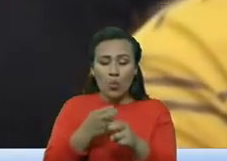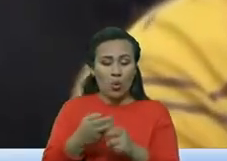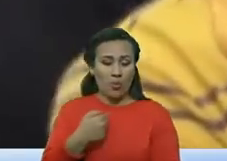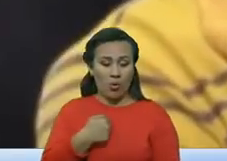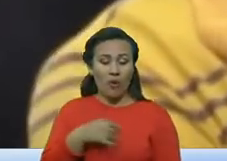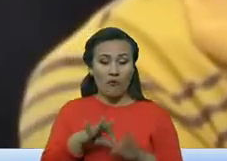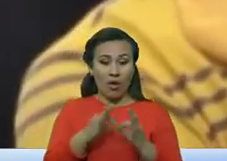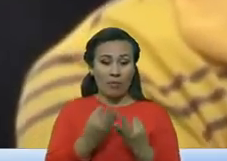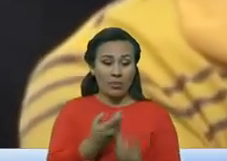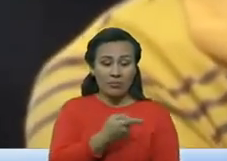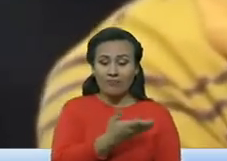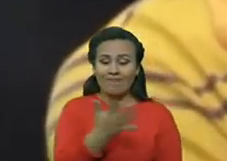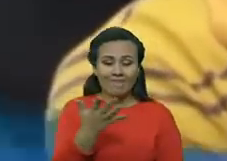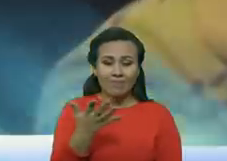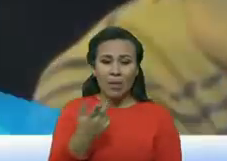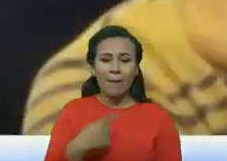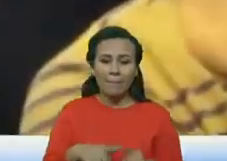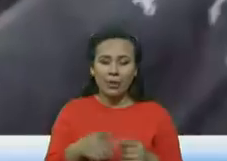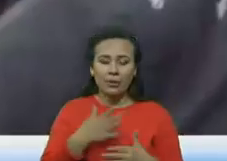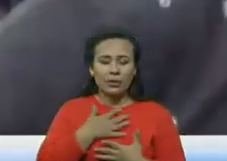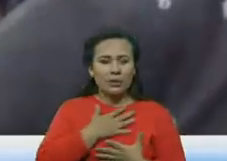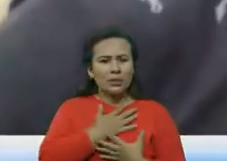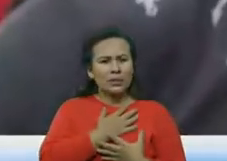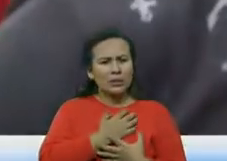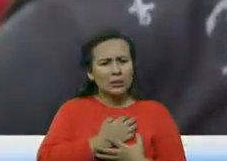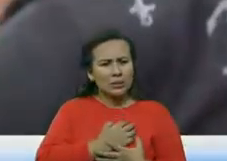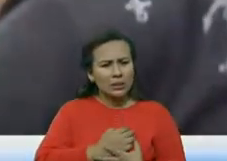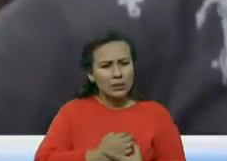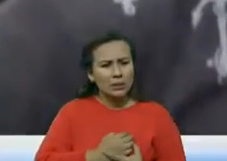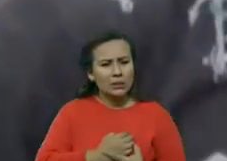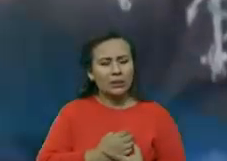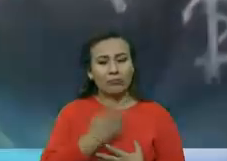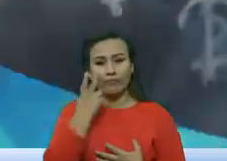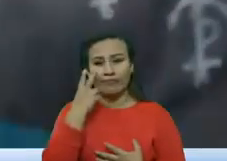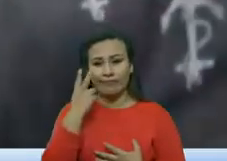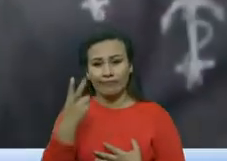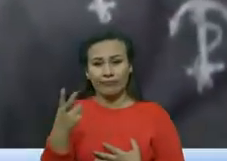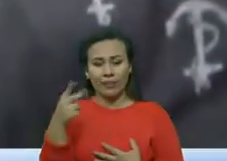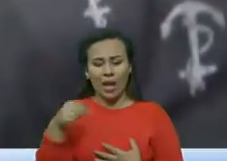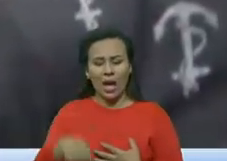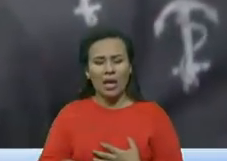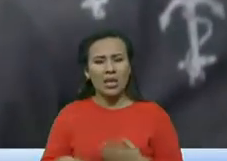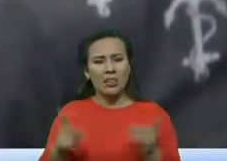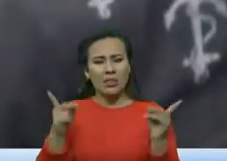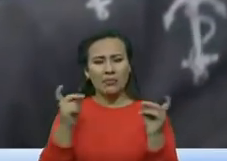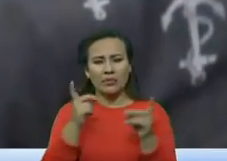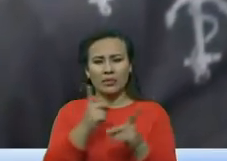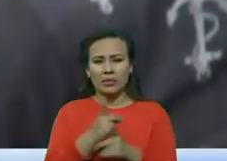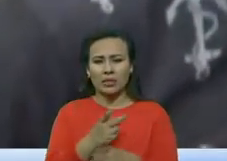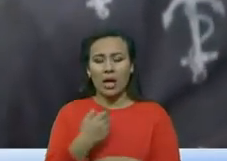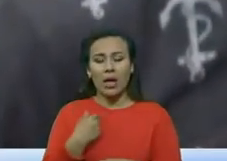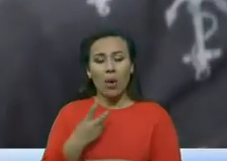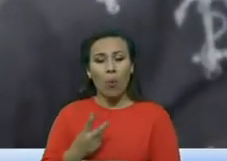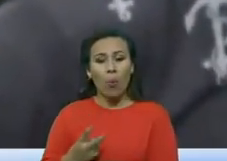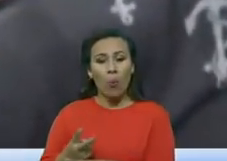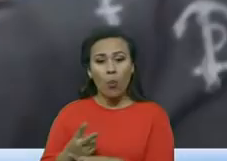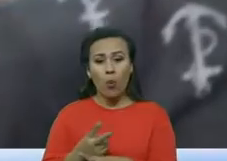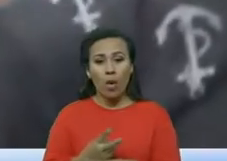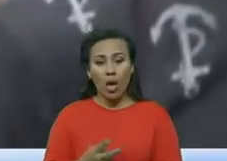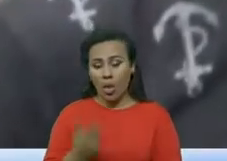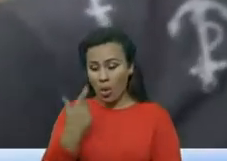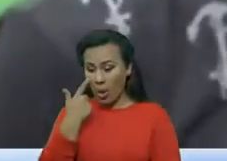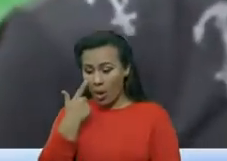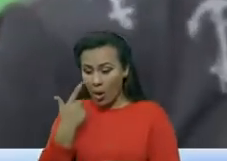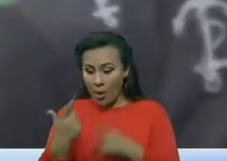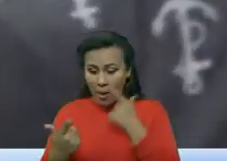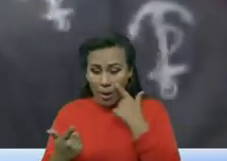familiar, lastimosamente uno está consternado de esto. Estos carros, estas vulcanizadoras se paran aquí. Usted sabe que hay que tener más precaución. Porque mire,